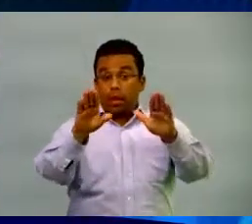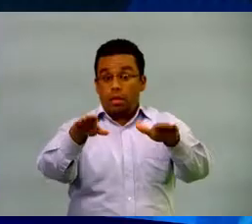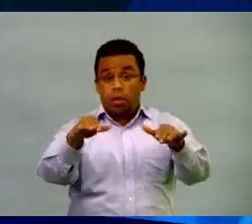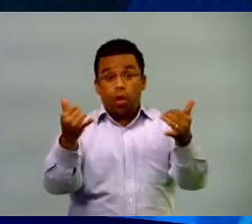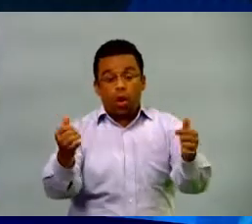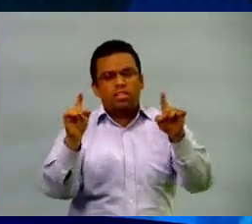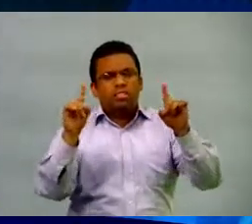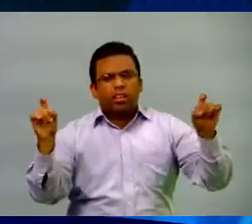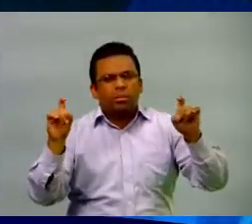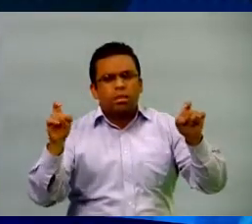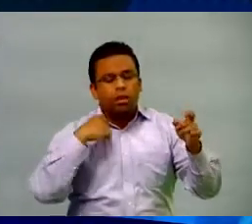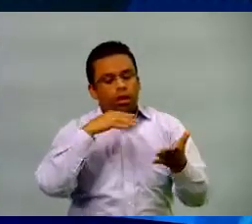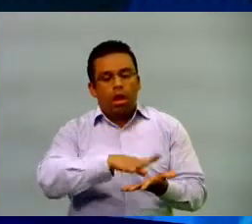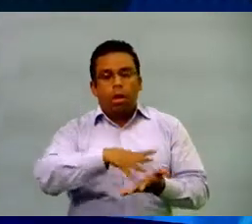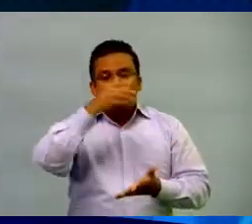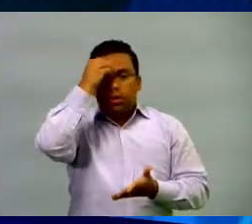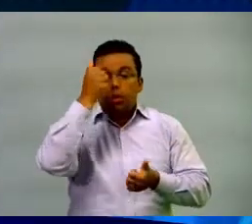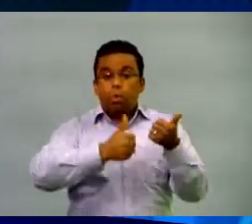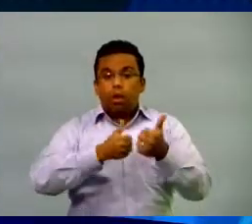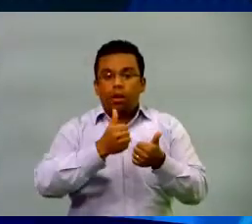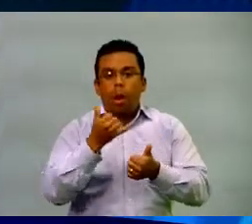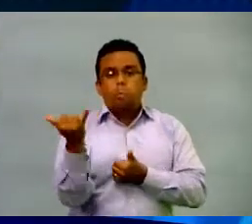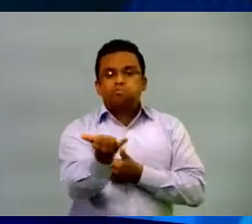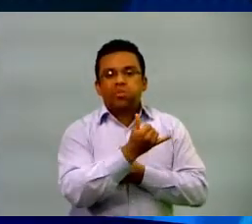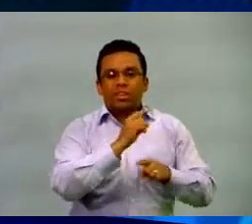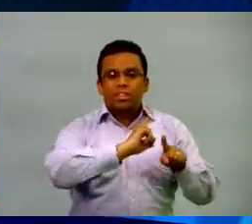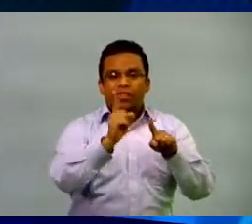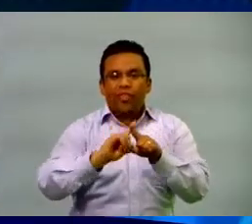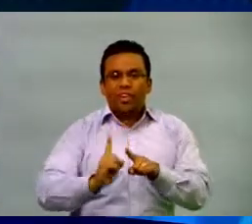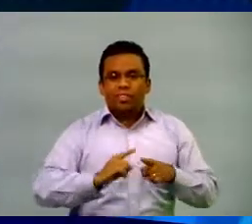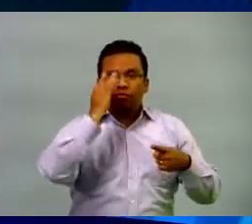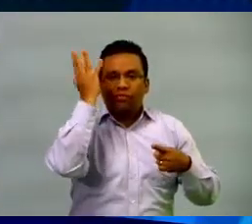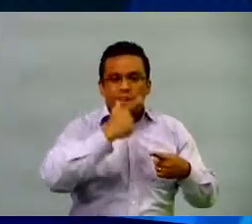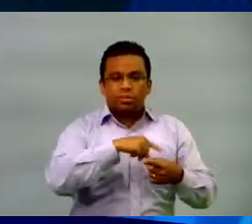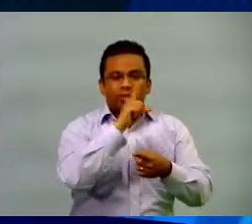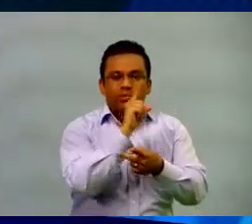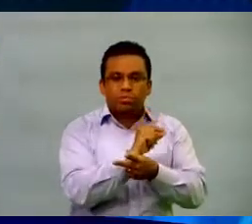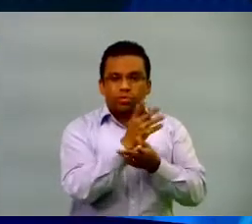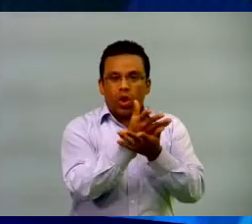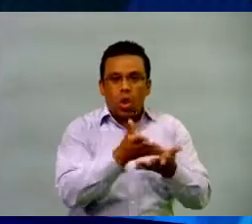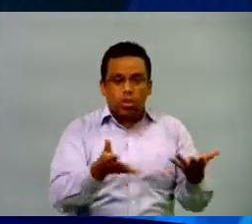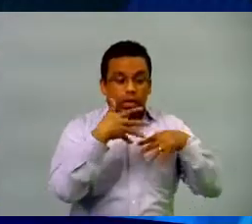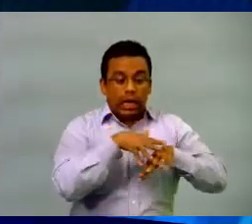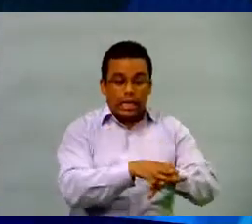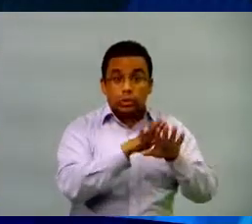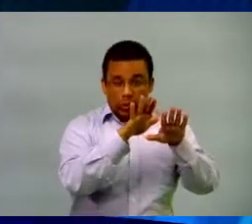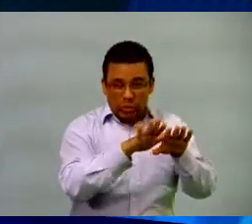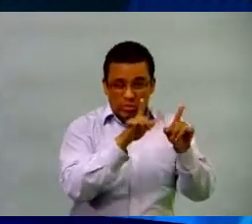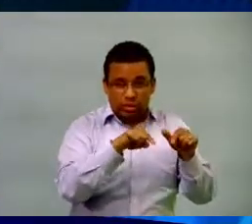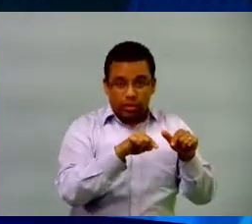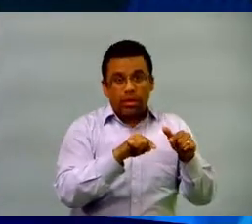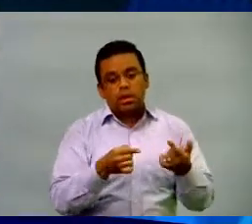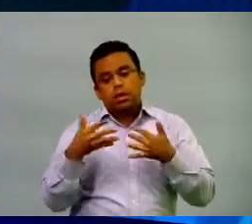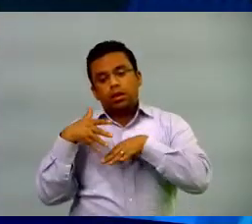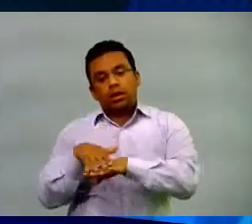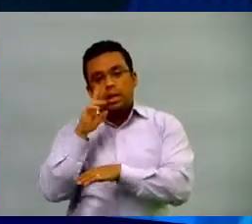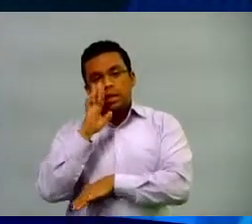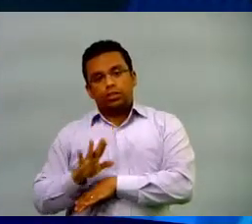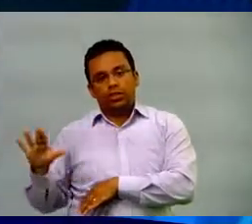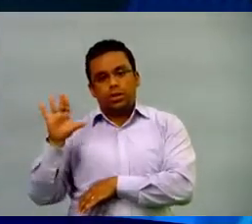el aprendizaje potenciado por las redes y especialmente por la Red Nacional Académica de Tecnología Avanzada,